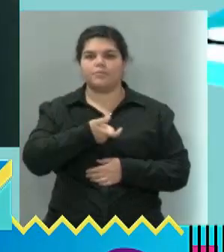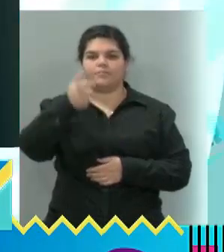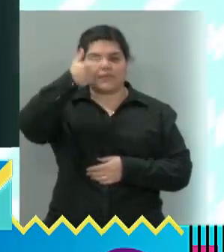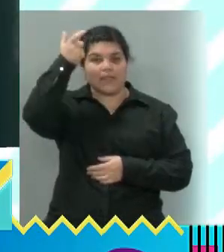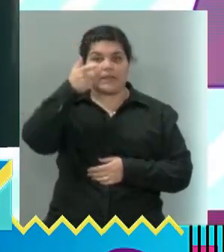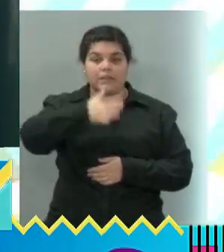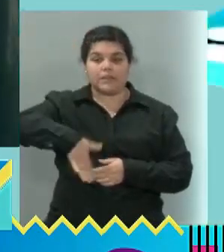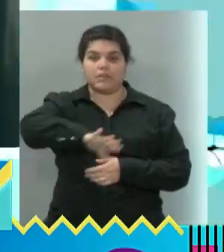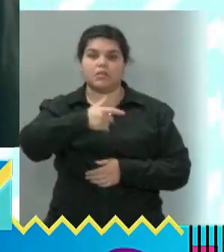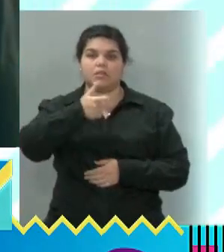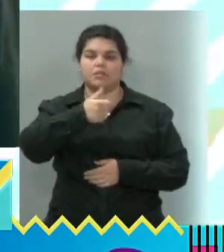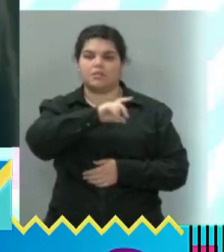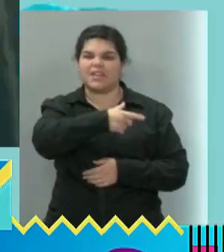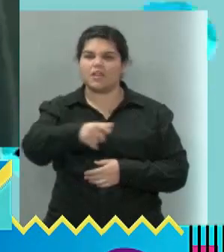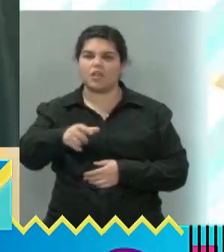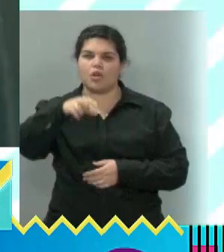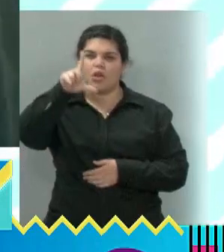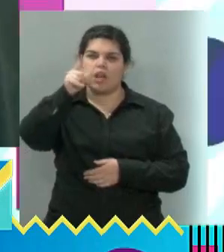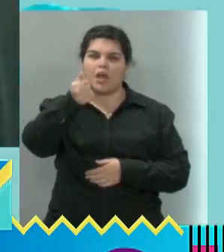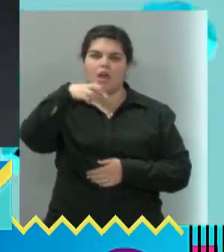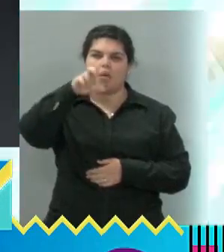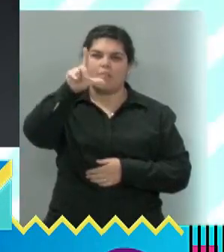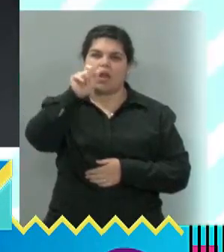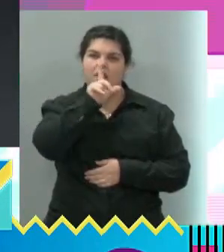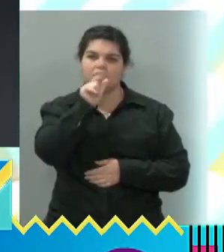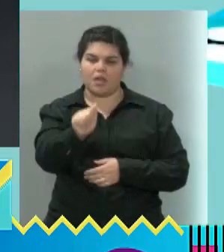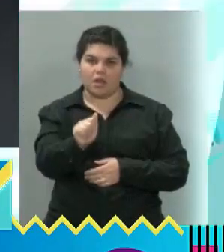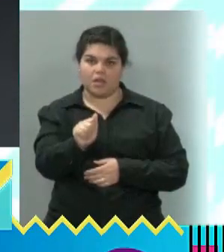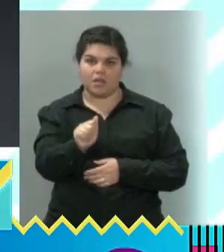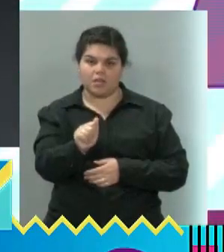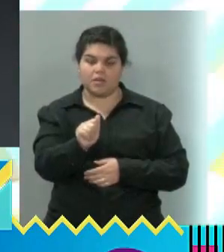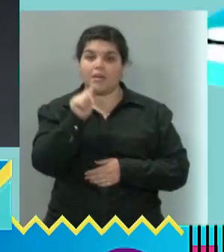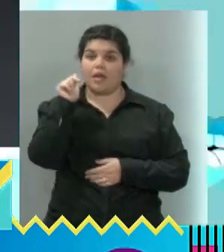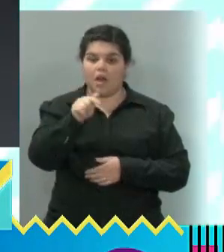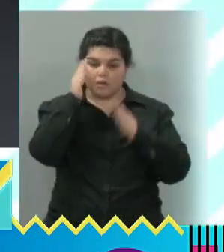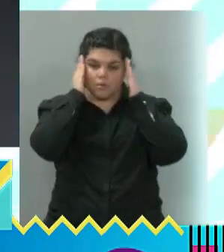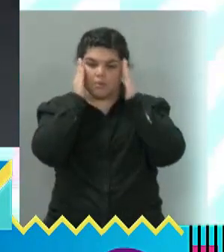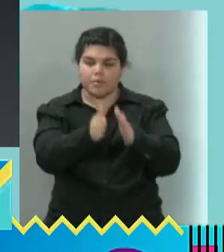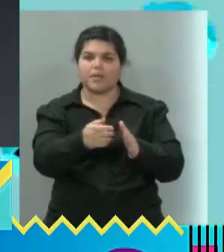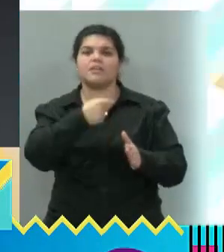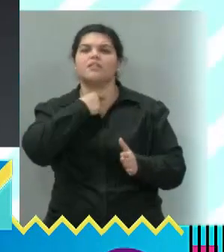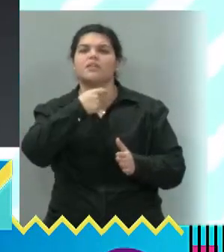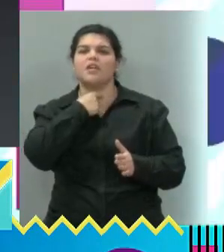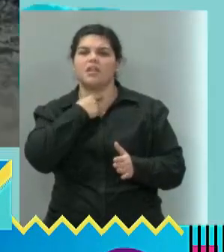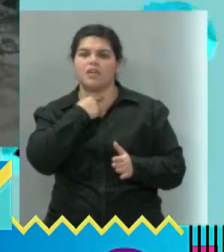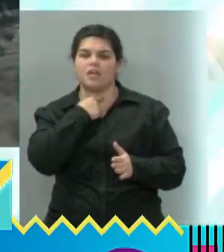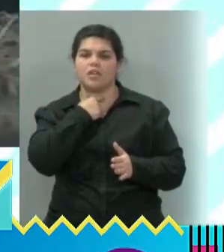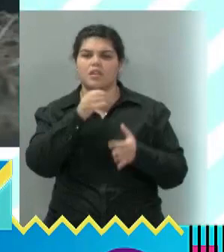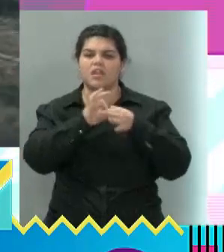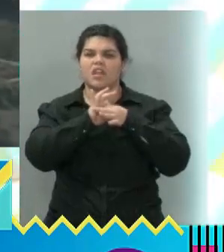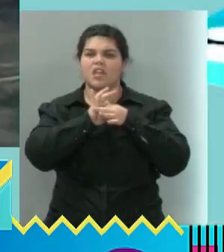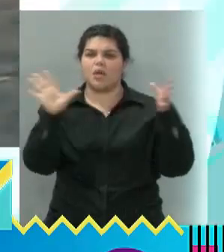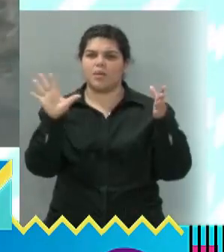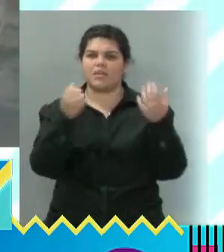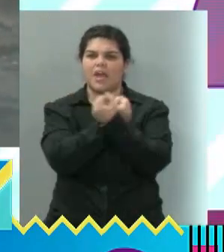íbamos a dar origen iban a ser a republiquetas. Lo que había que pensar era en la libertad e independencia de